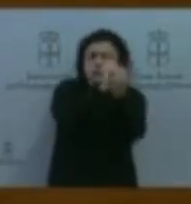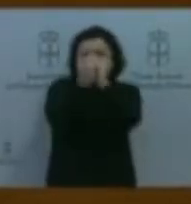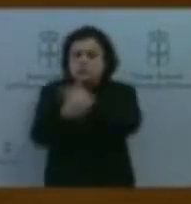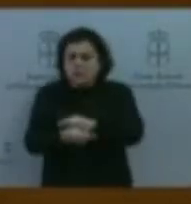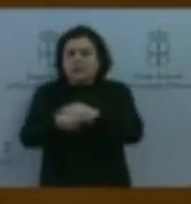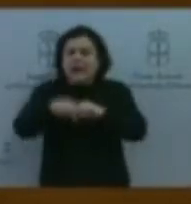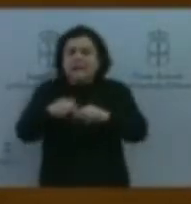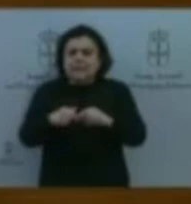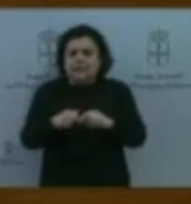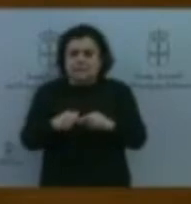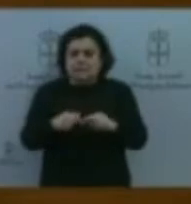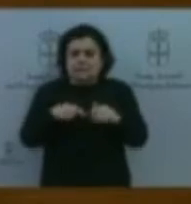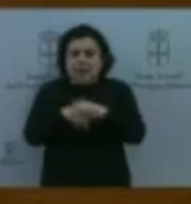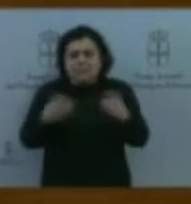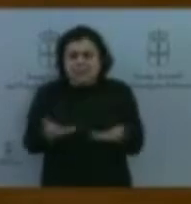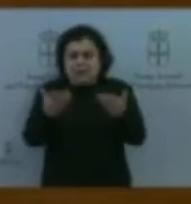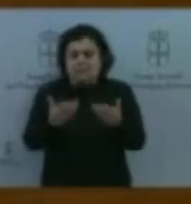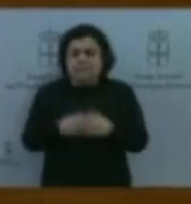Quería hablar también del transporte público.